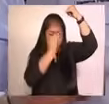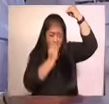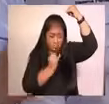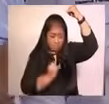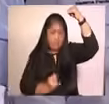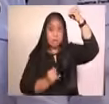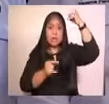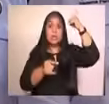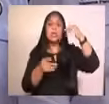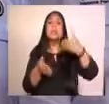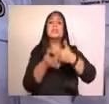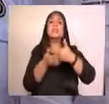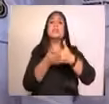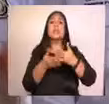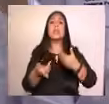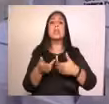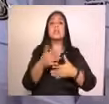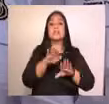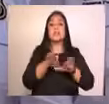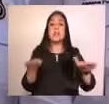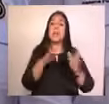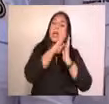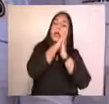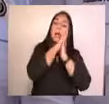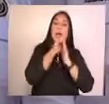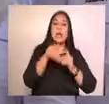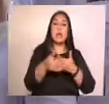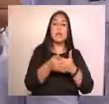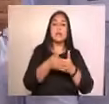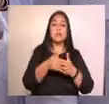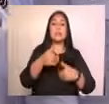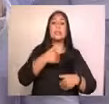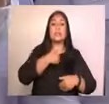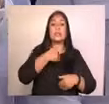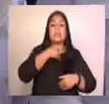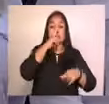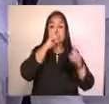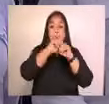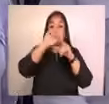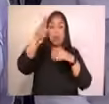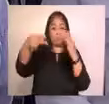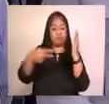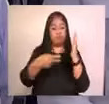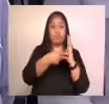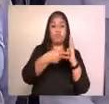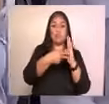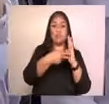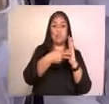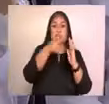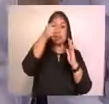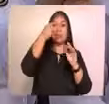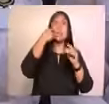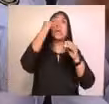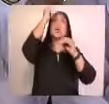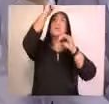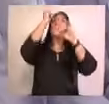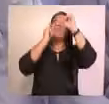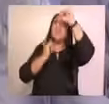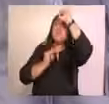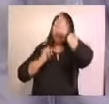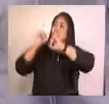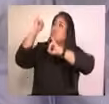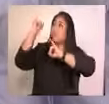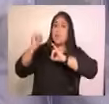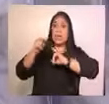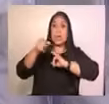donde estaban las camas. Había cables para enchufar cualquier tipo de objetos que caían del techo.